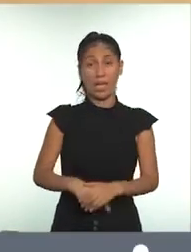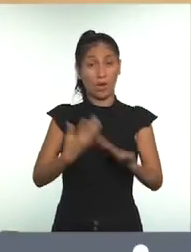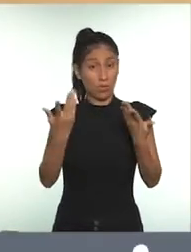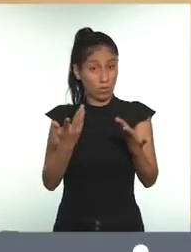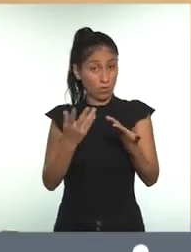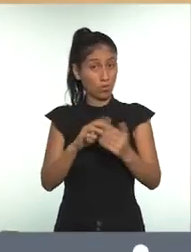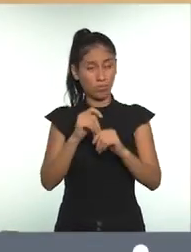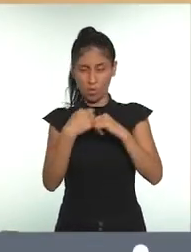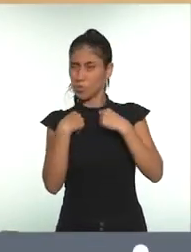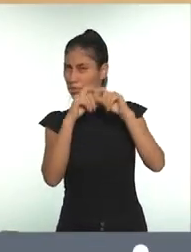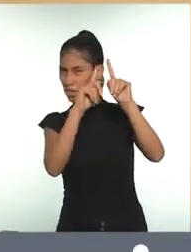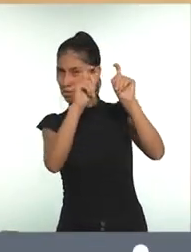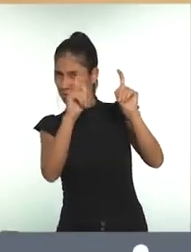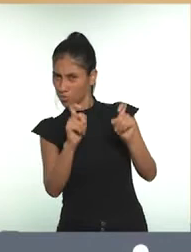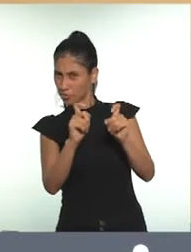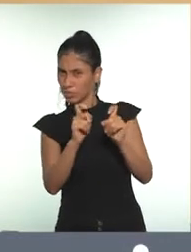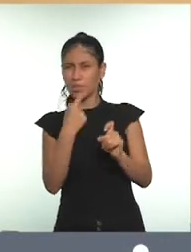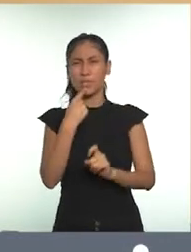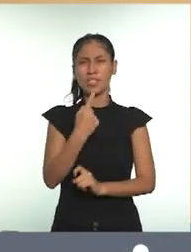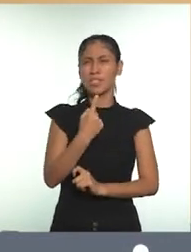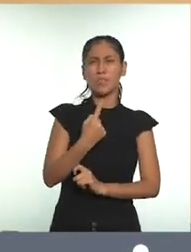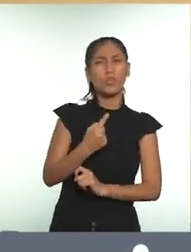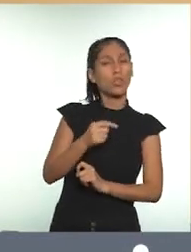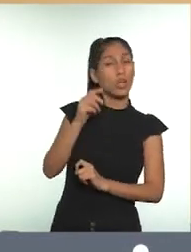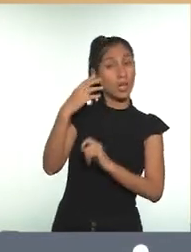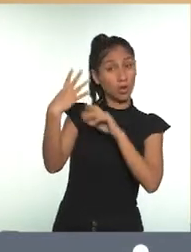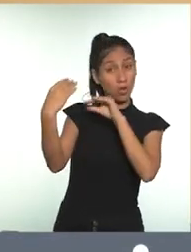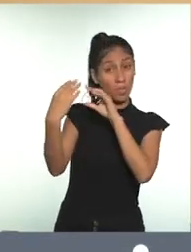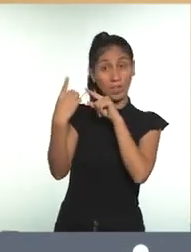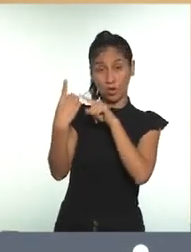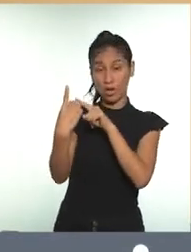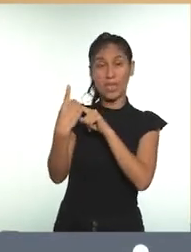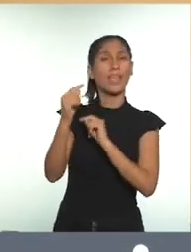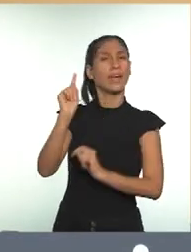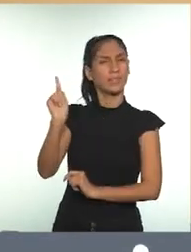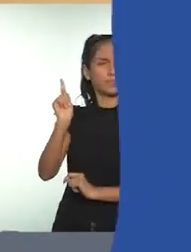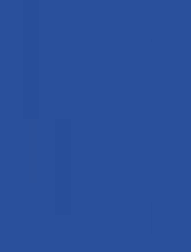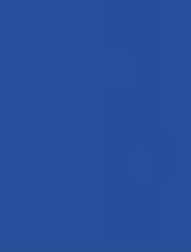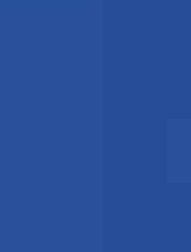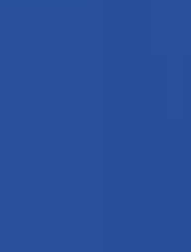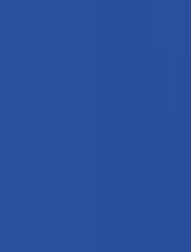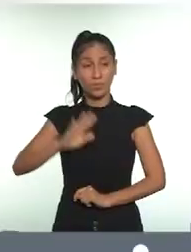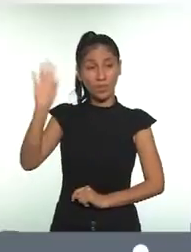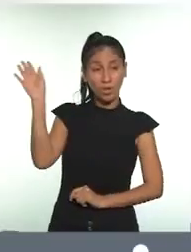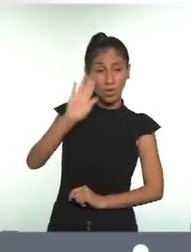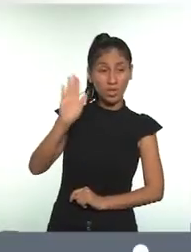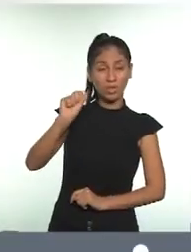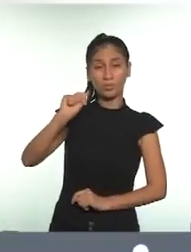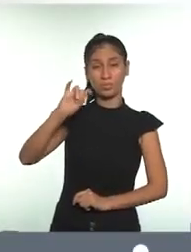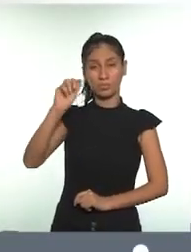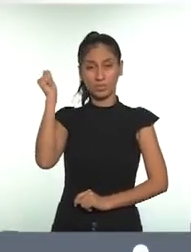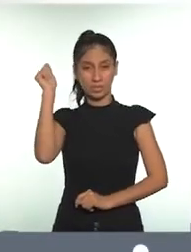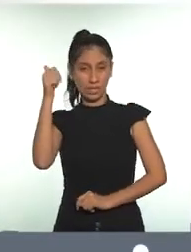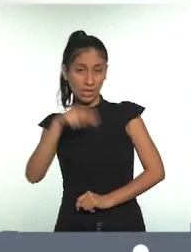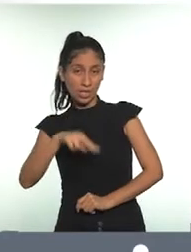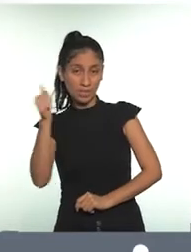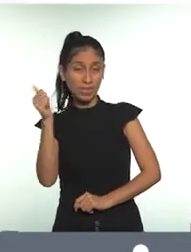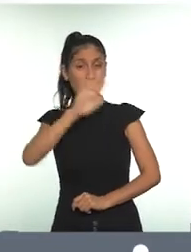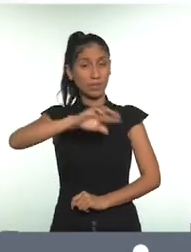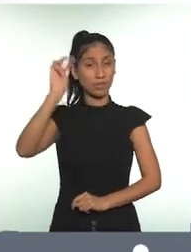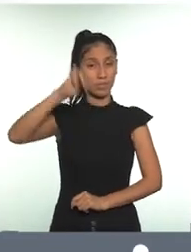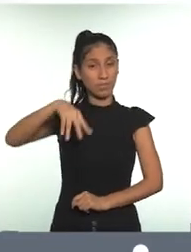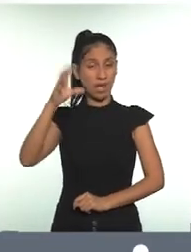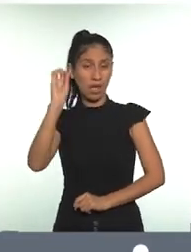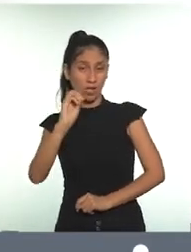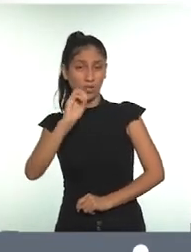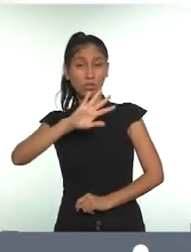Cuando llegamos a esa pregunta, decidimos hablar con una nutricionista. Hola Susana, Mario y Brigitte y a